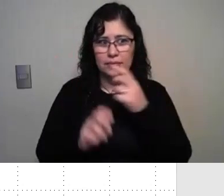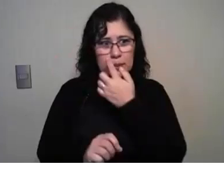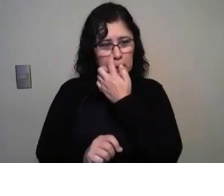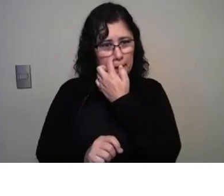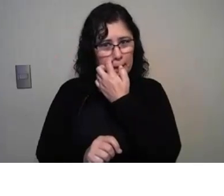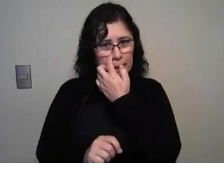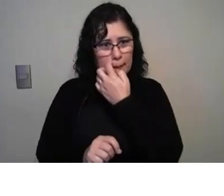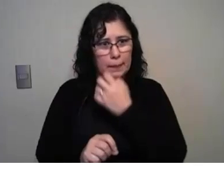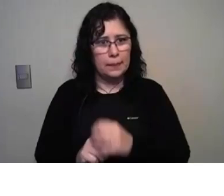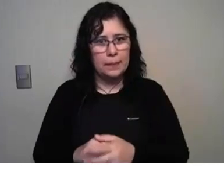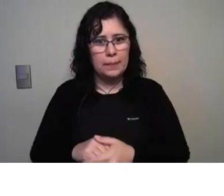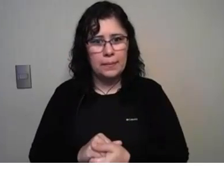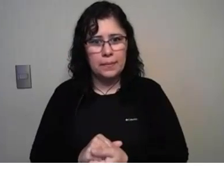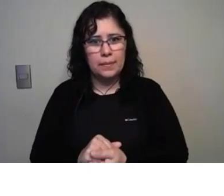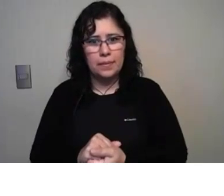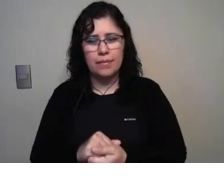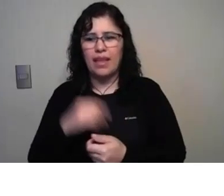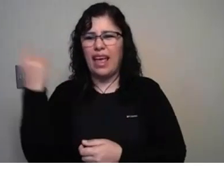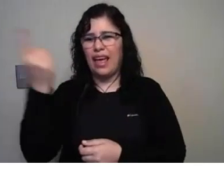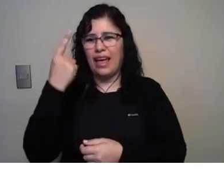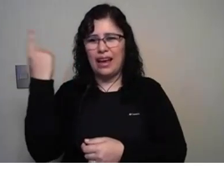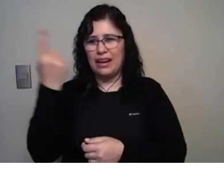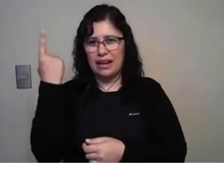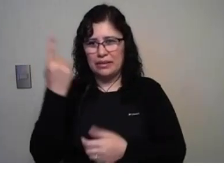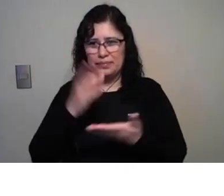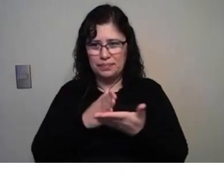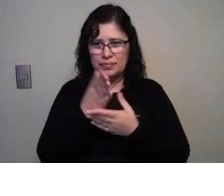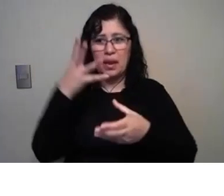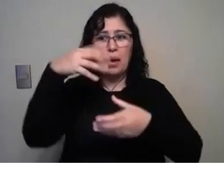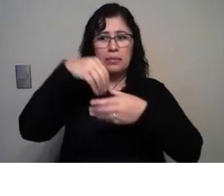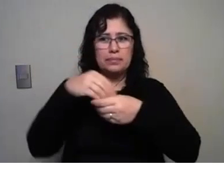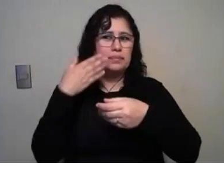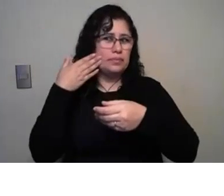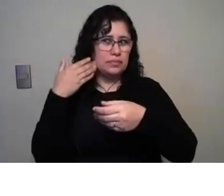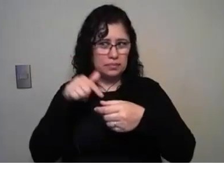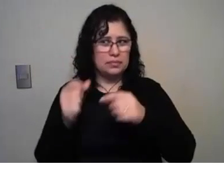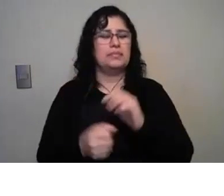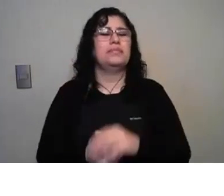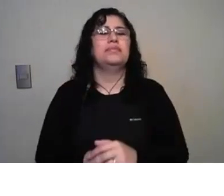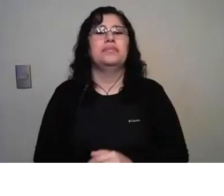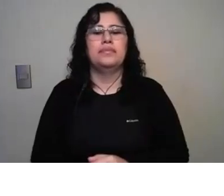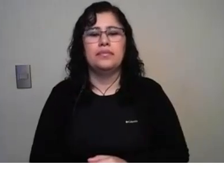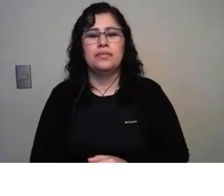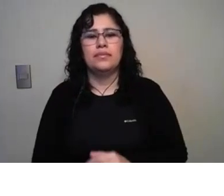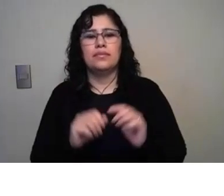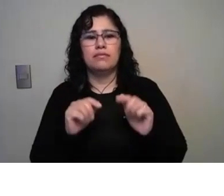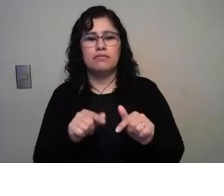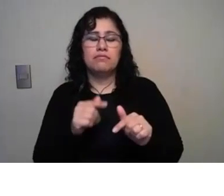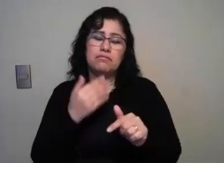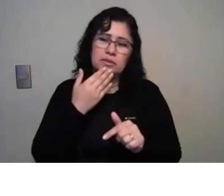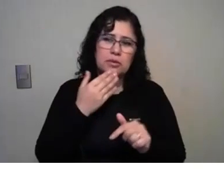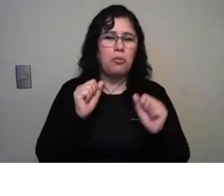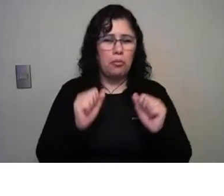algunas generalidades, médula espinal y deberíamos poder